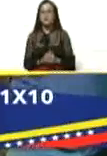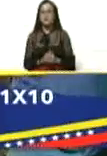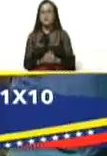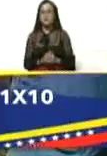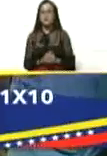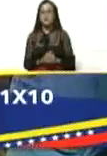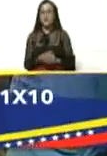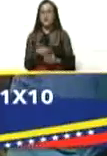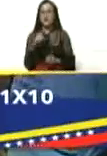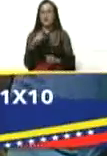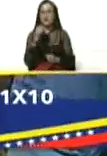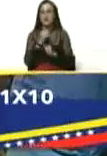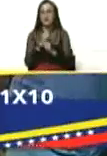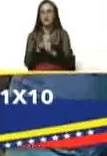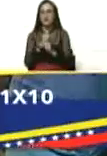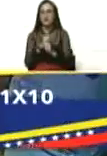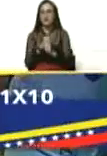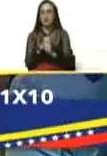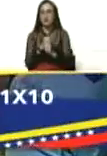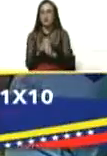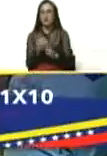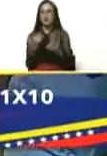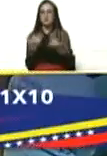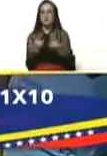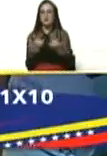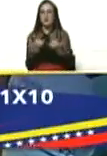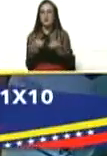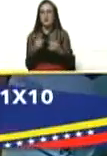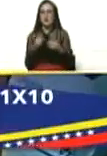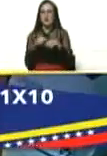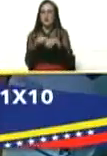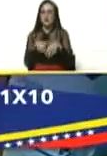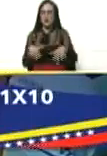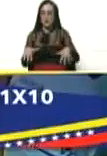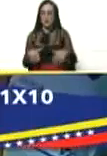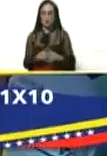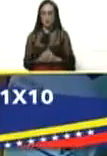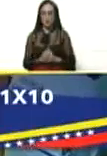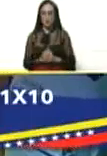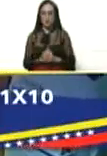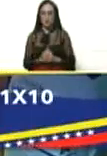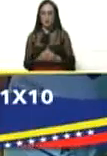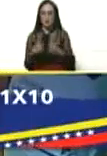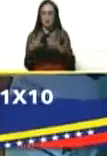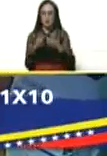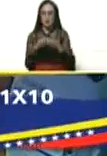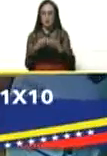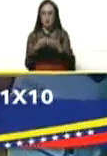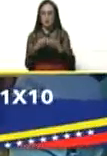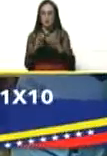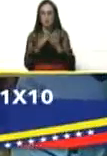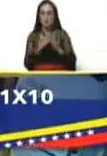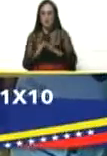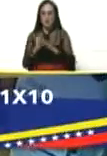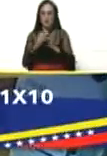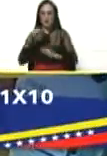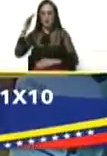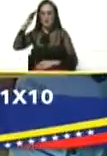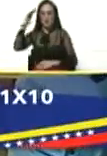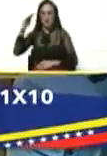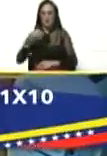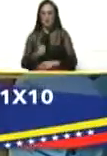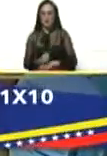siendo intervenida desde el punto de vista de la infraestructura con la BRICOMIL, la Brigada Comunitaria Militar de